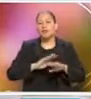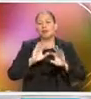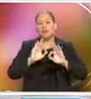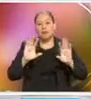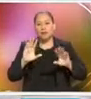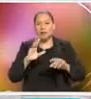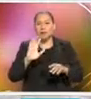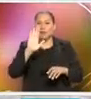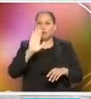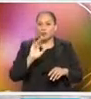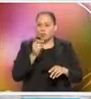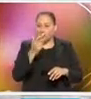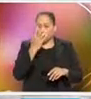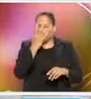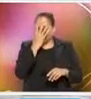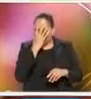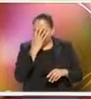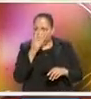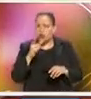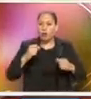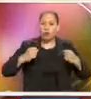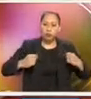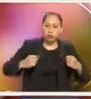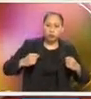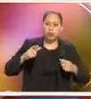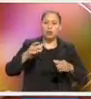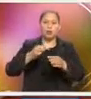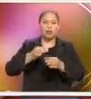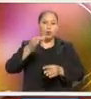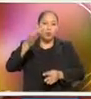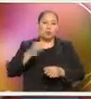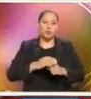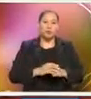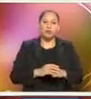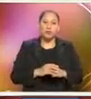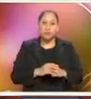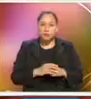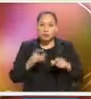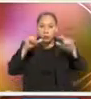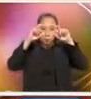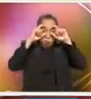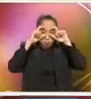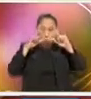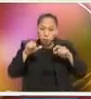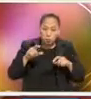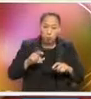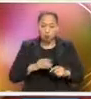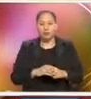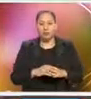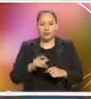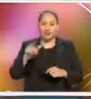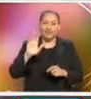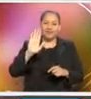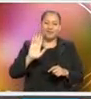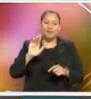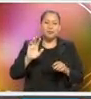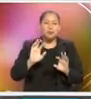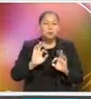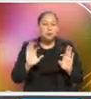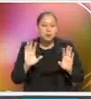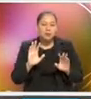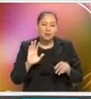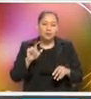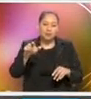son tímidos, o es el gordito, o el flaquito, ¿no? El que usa lentes, ¿no? Esos son los más